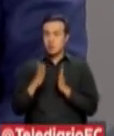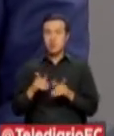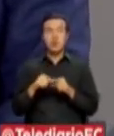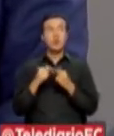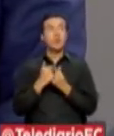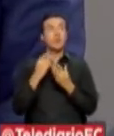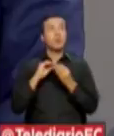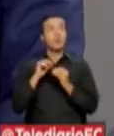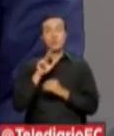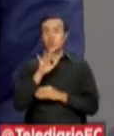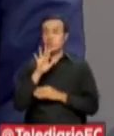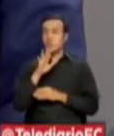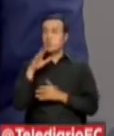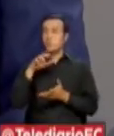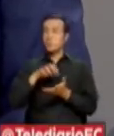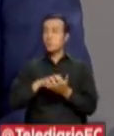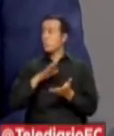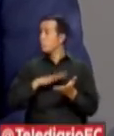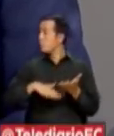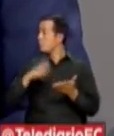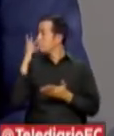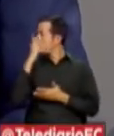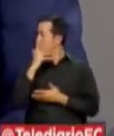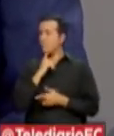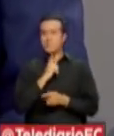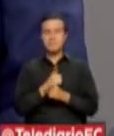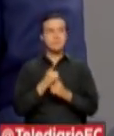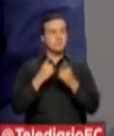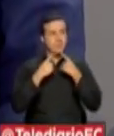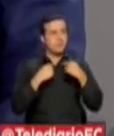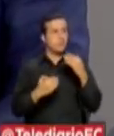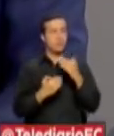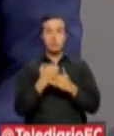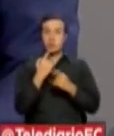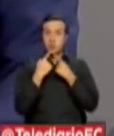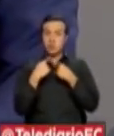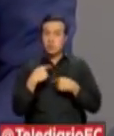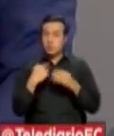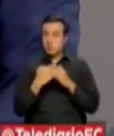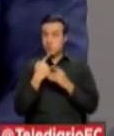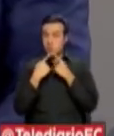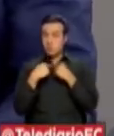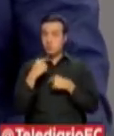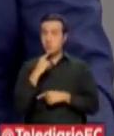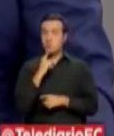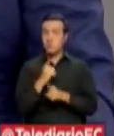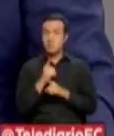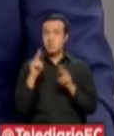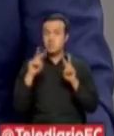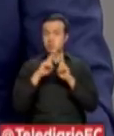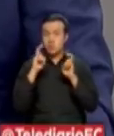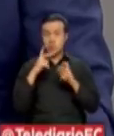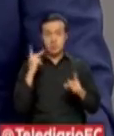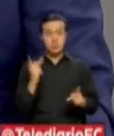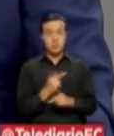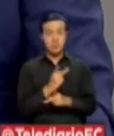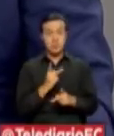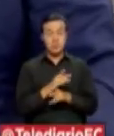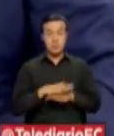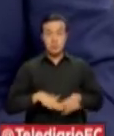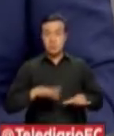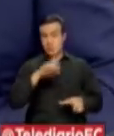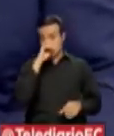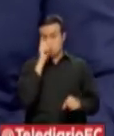por la provincia de esmeraldas una nueva voz que nos habla sobre la amenaza y el